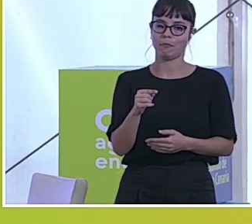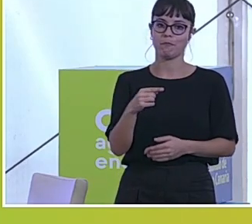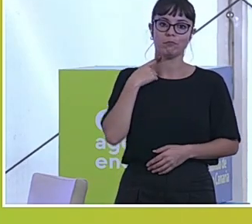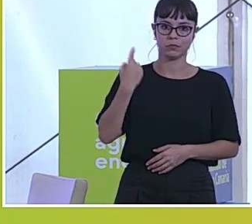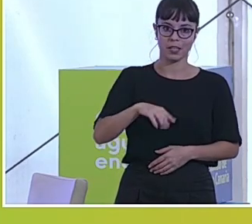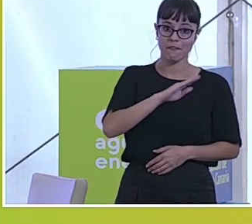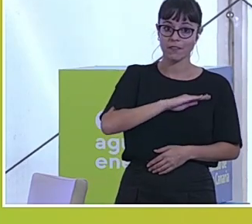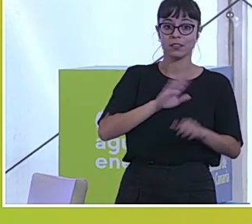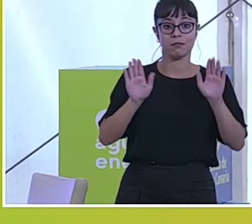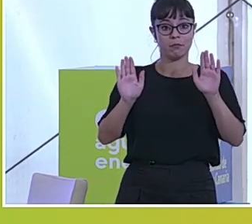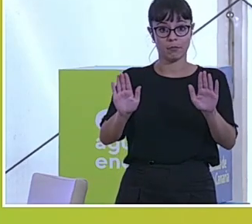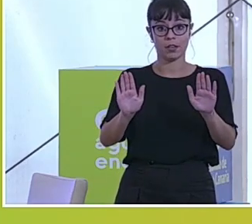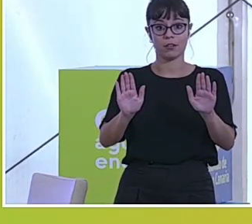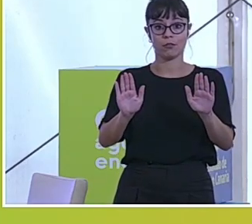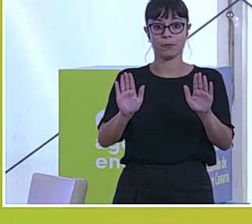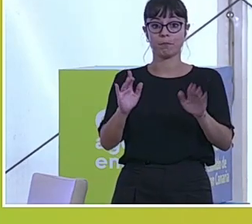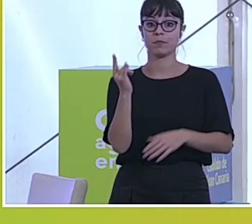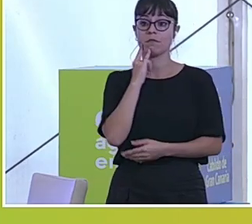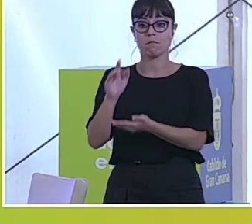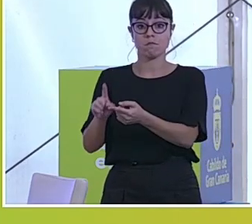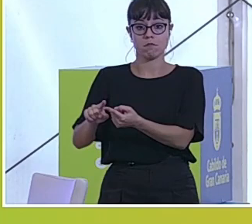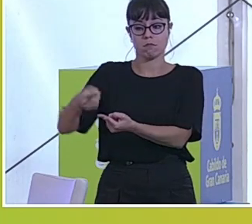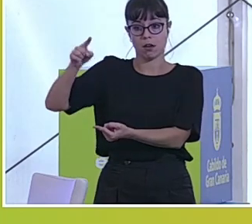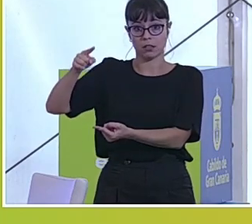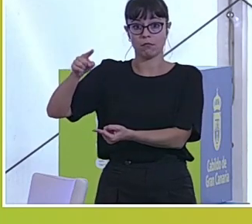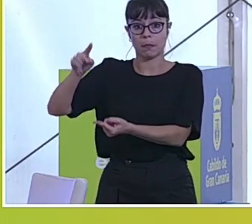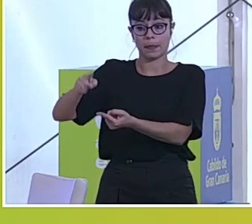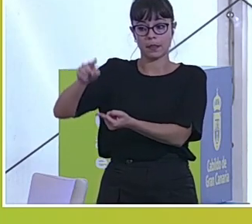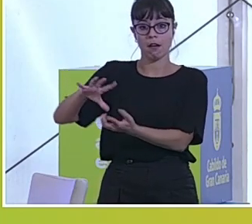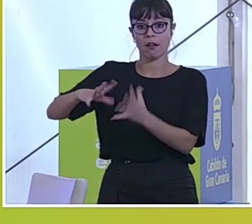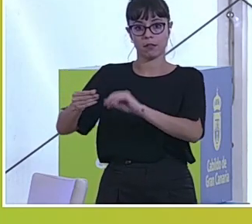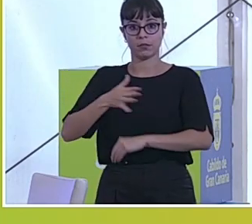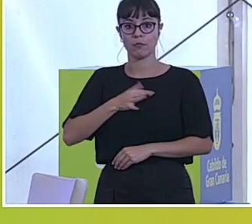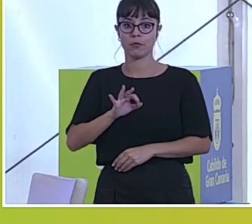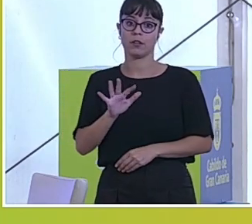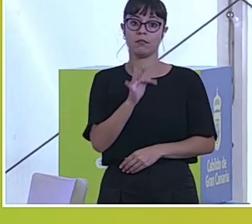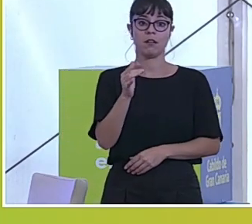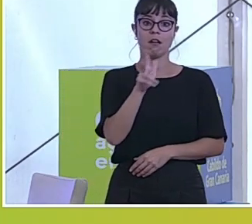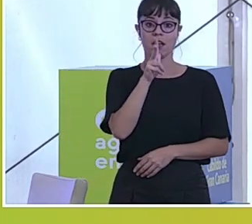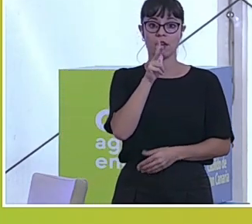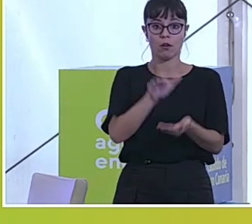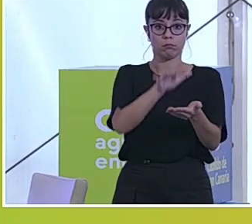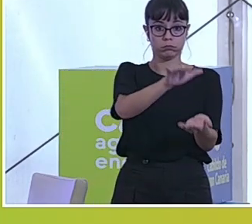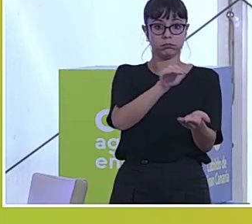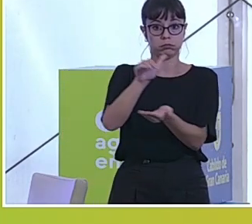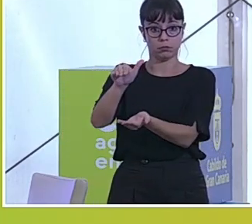capacidad de almacenamiento aumentando la capacidad, pues, de tanques, ¿vale?, de hidrógeno, con distintas presiones. Otro dato que